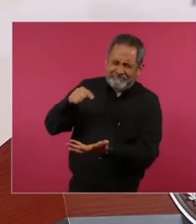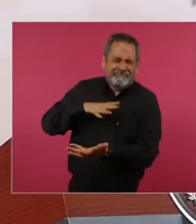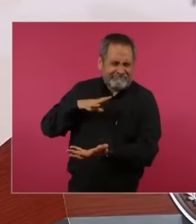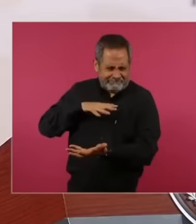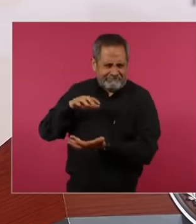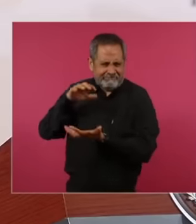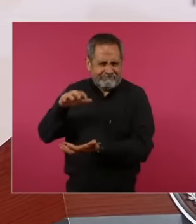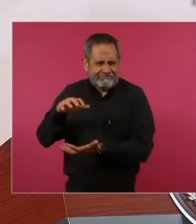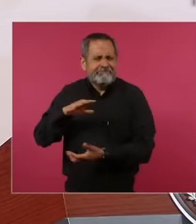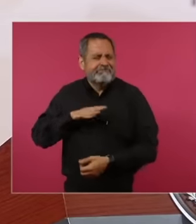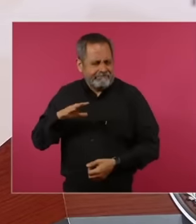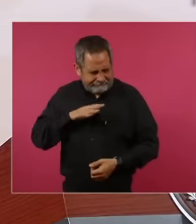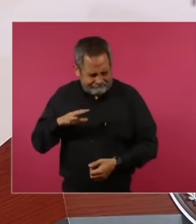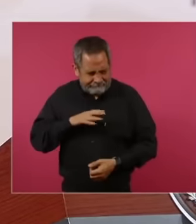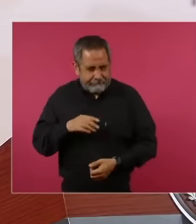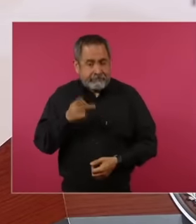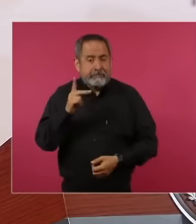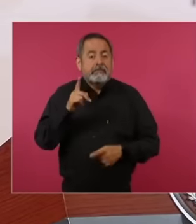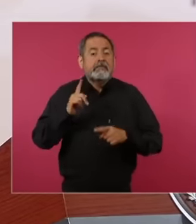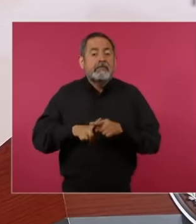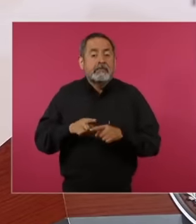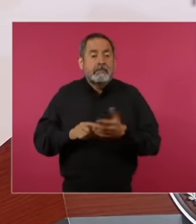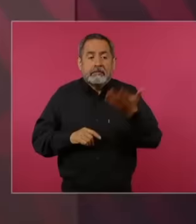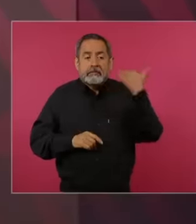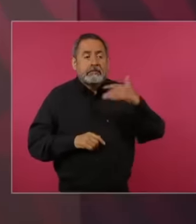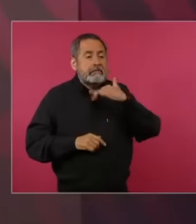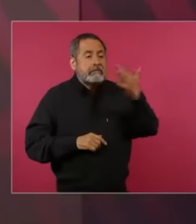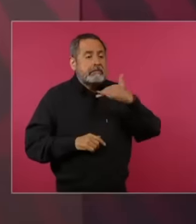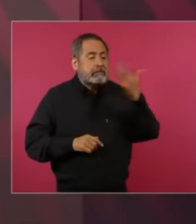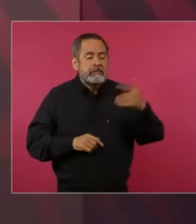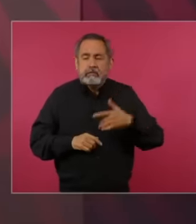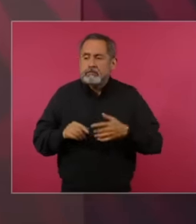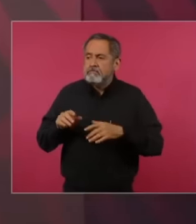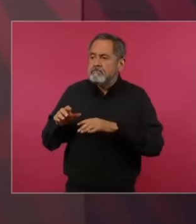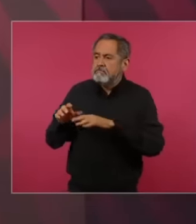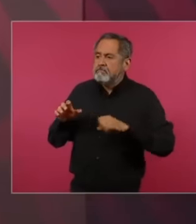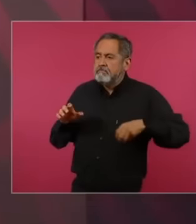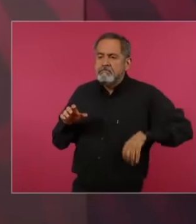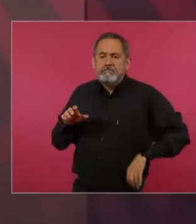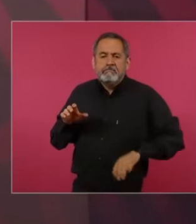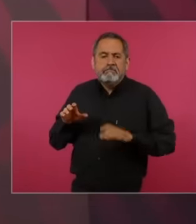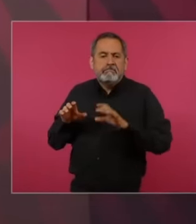El problema de México era la corrupción.